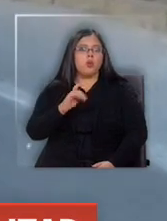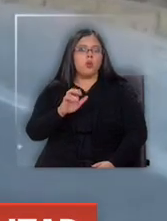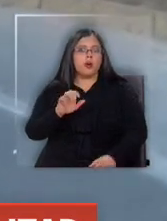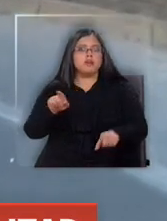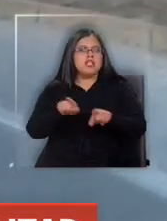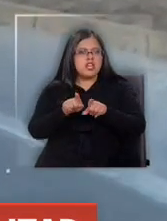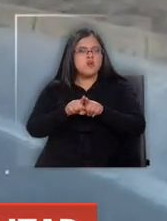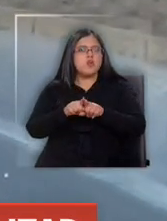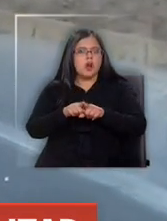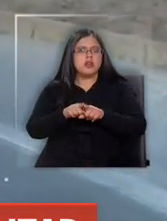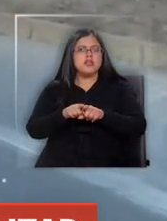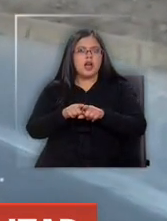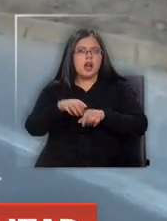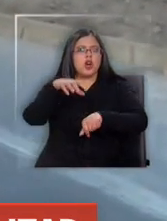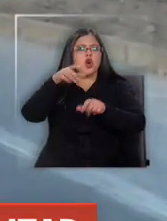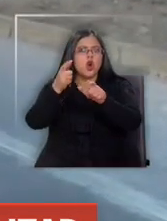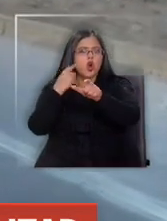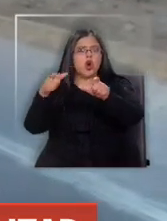hubo lanzamiento de